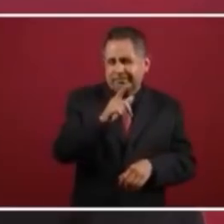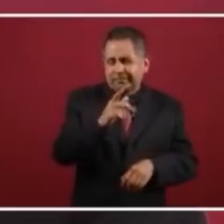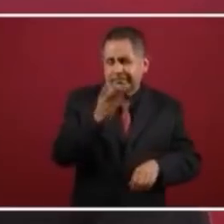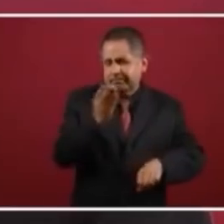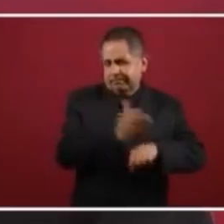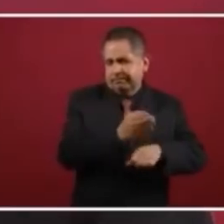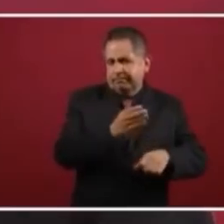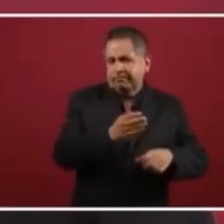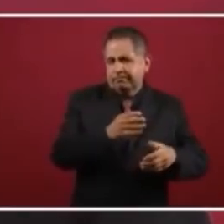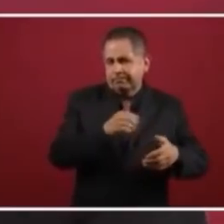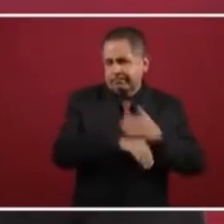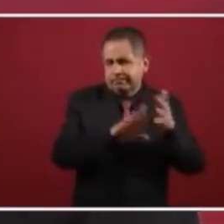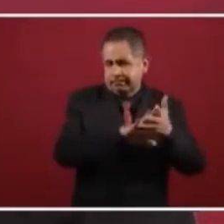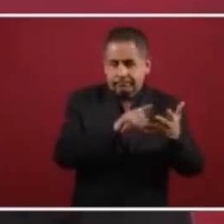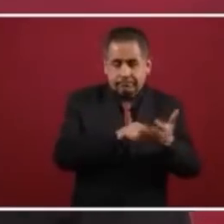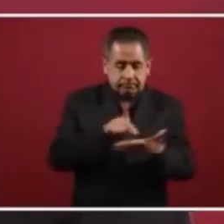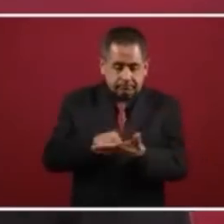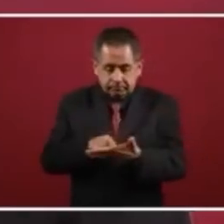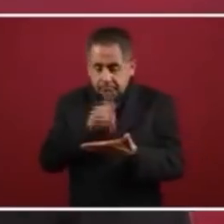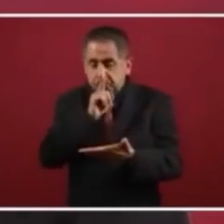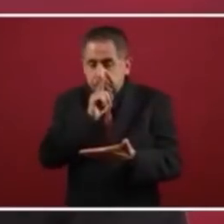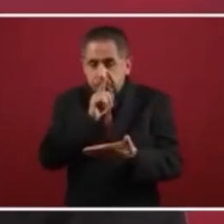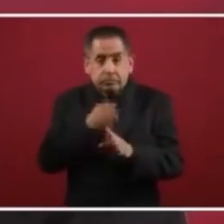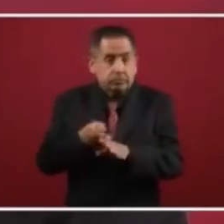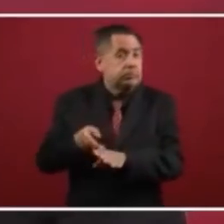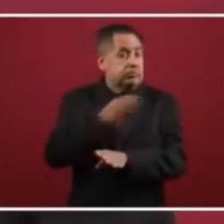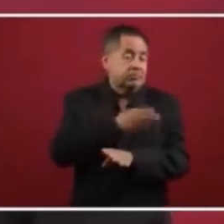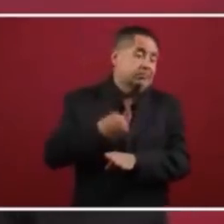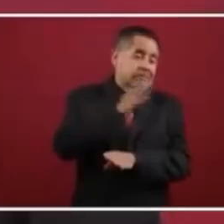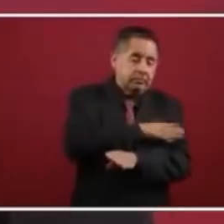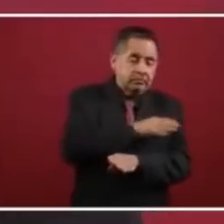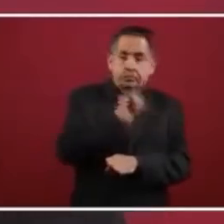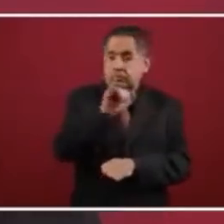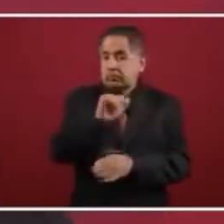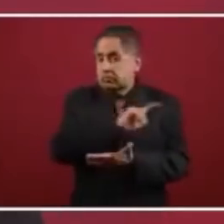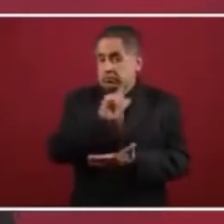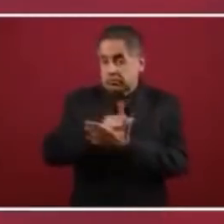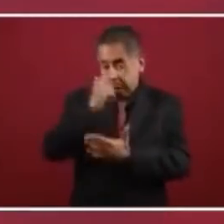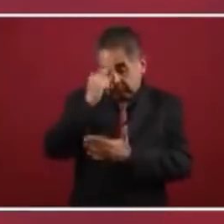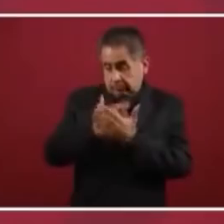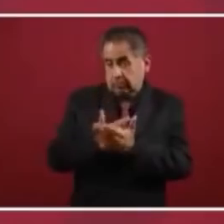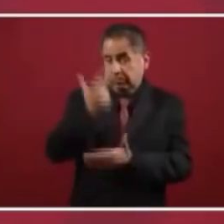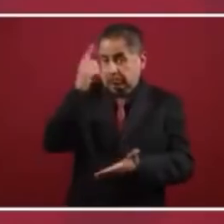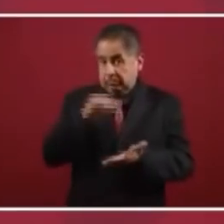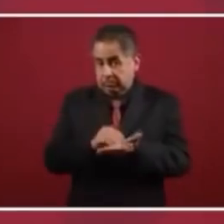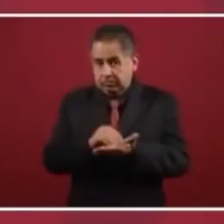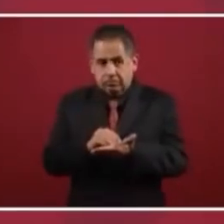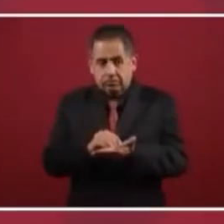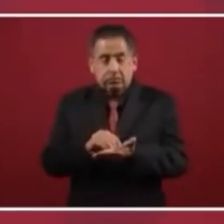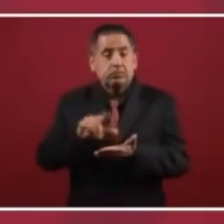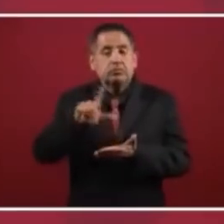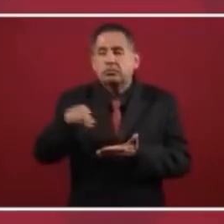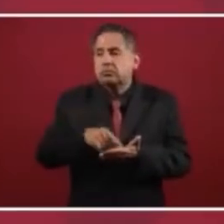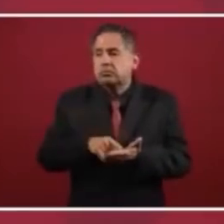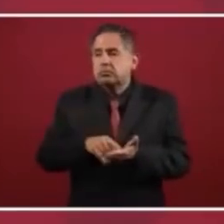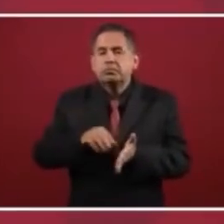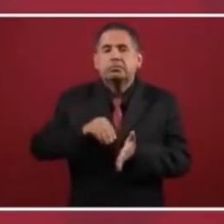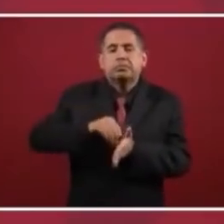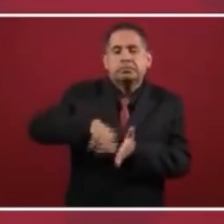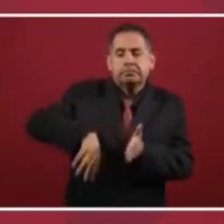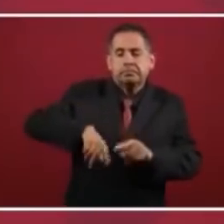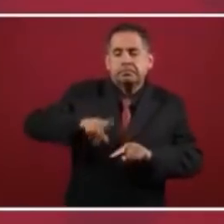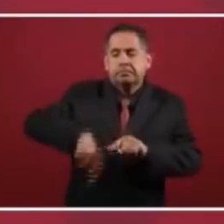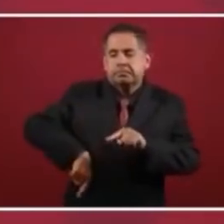Porque sí era delito grave, y hacen una reforma para que no